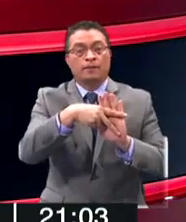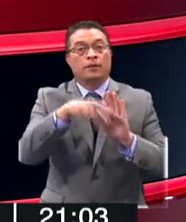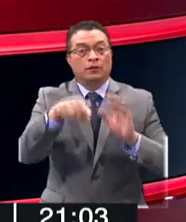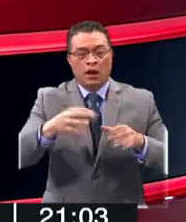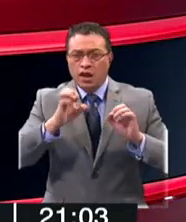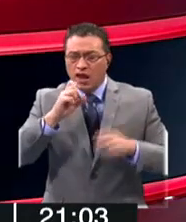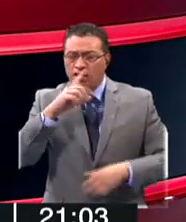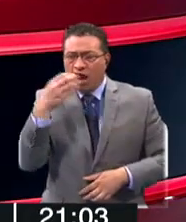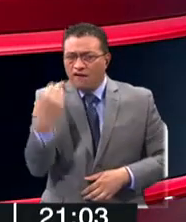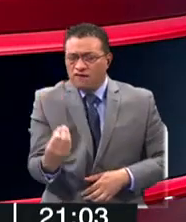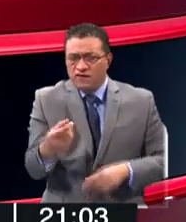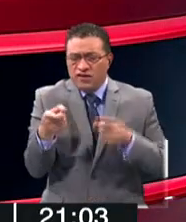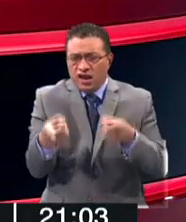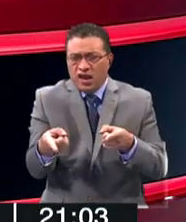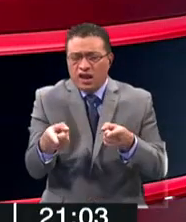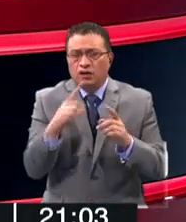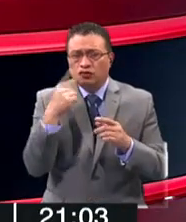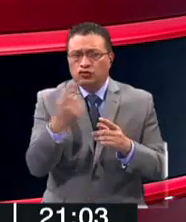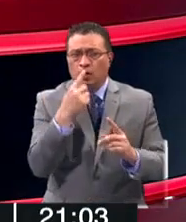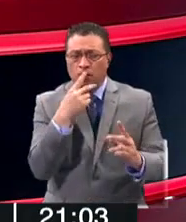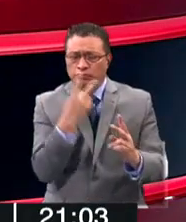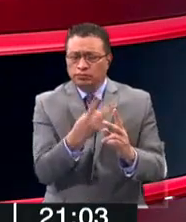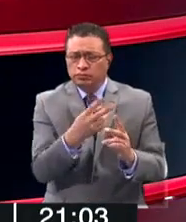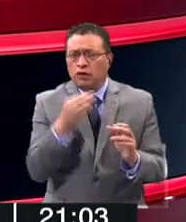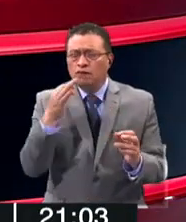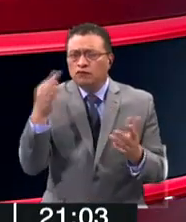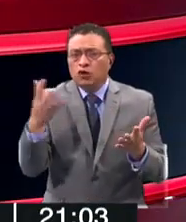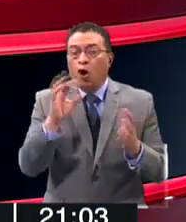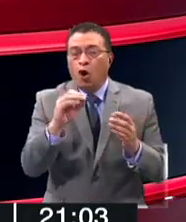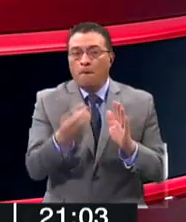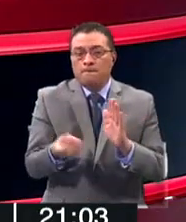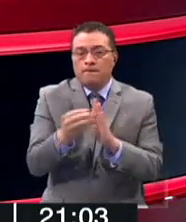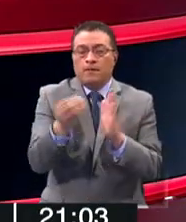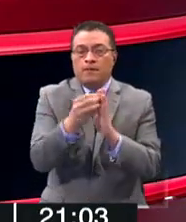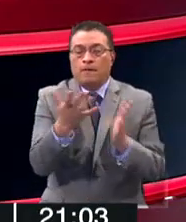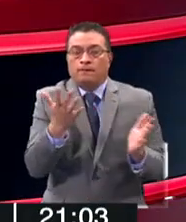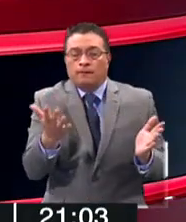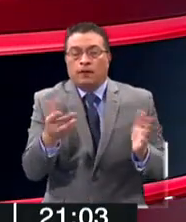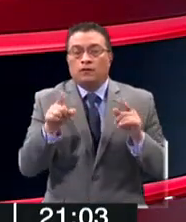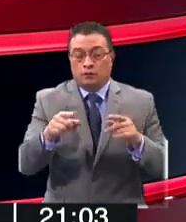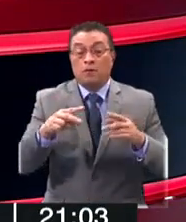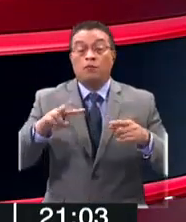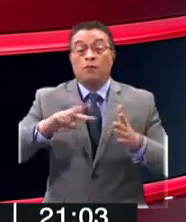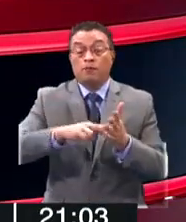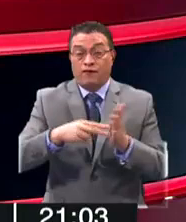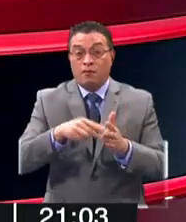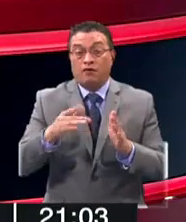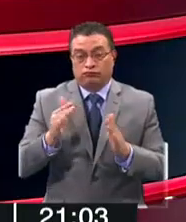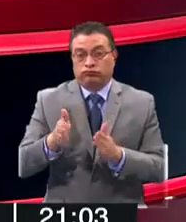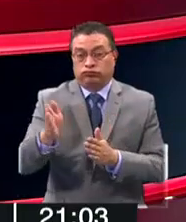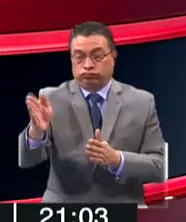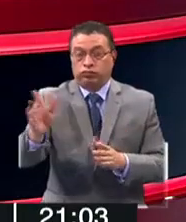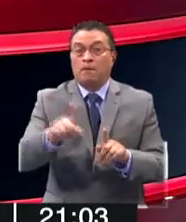los vaticinios más críticos sobre este cambio o solo exageraban? El conflicto parece tener un largo camino por